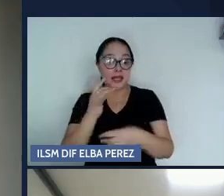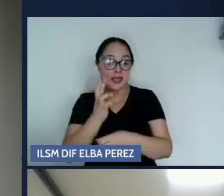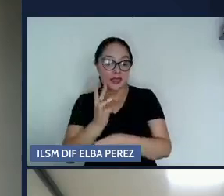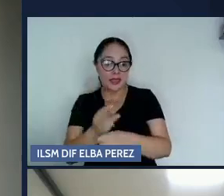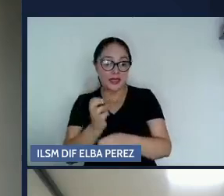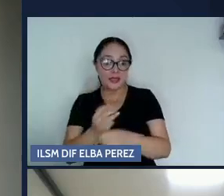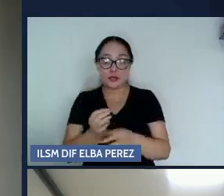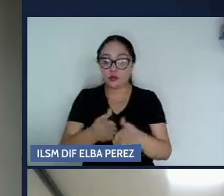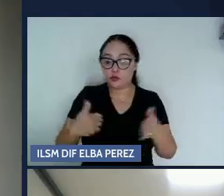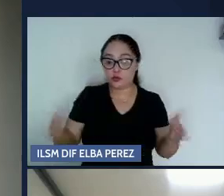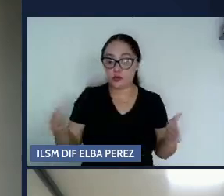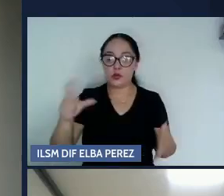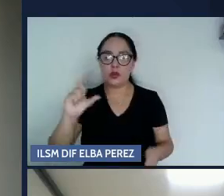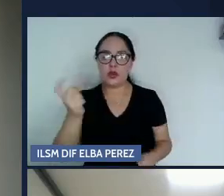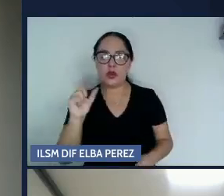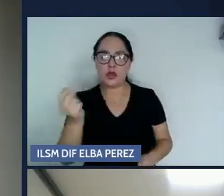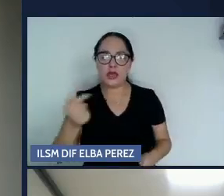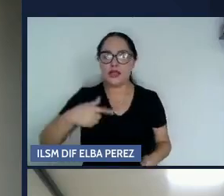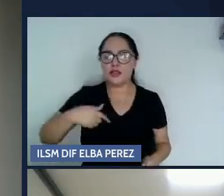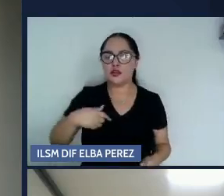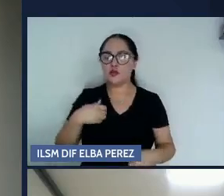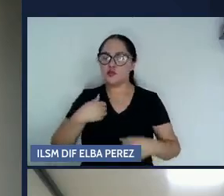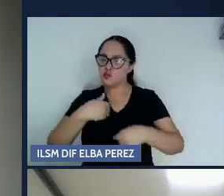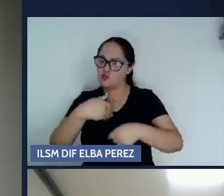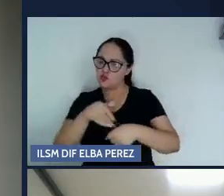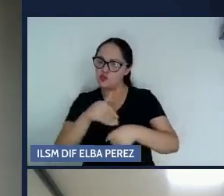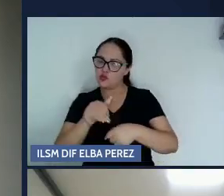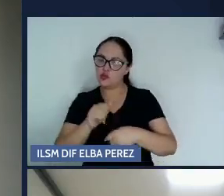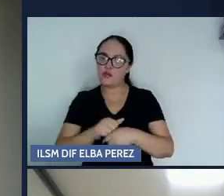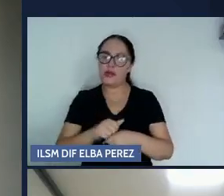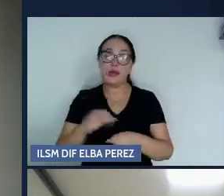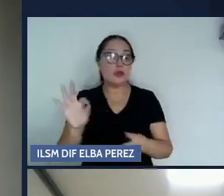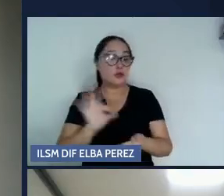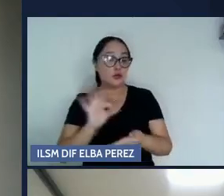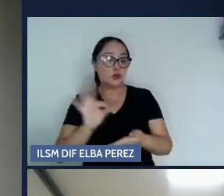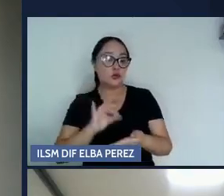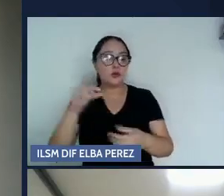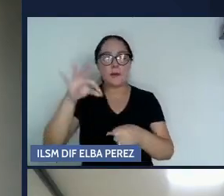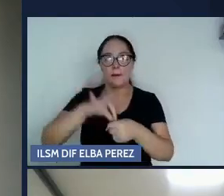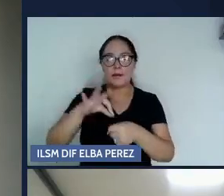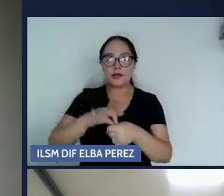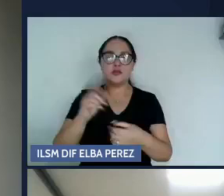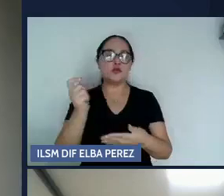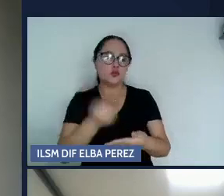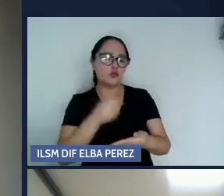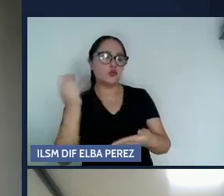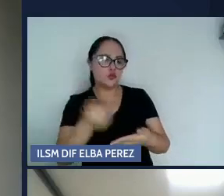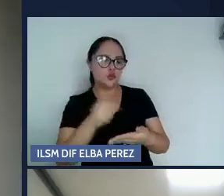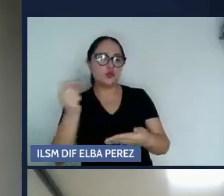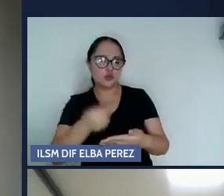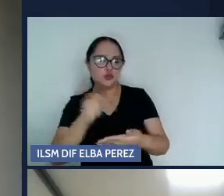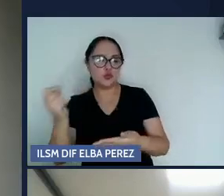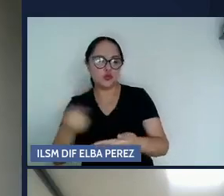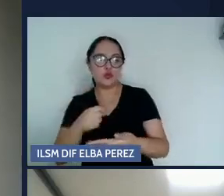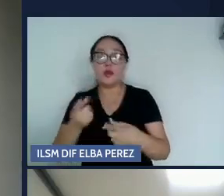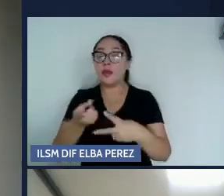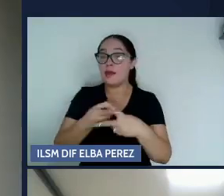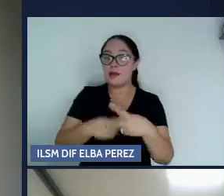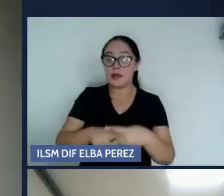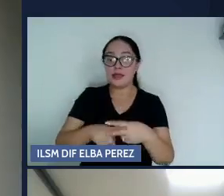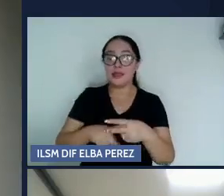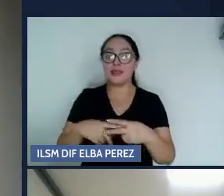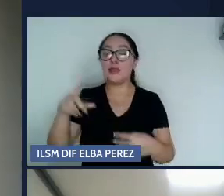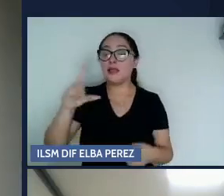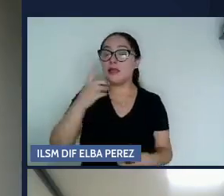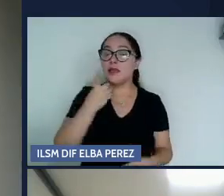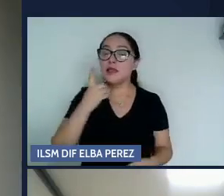de la elección. Y cuando finaliza, al dar inicio al dictamen de declaración, cuarta etapa de este